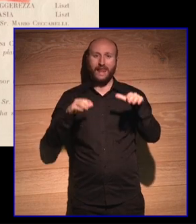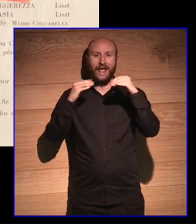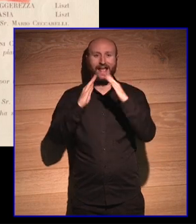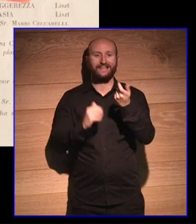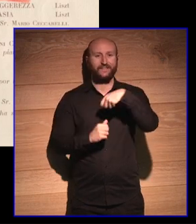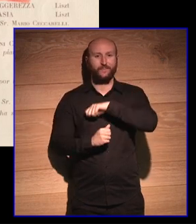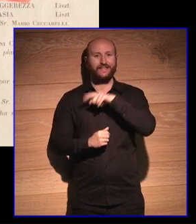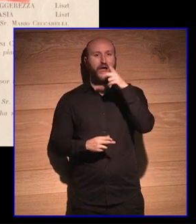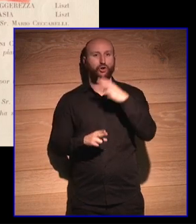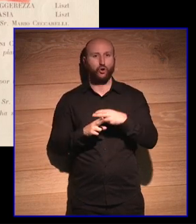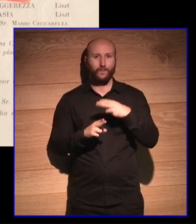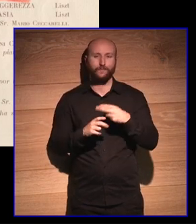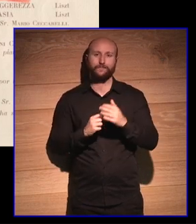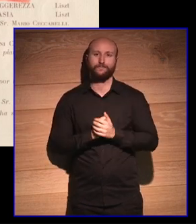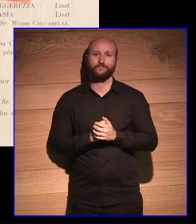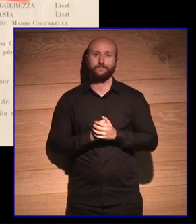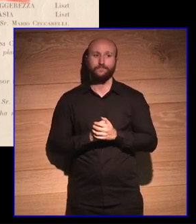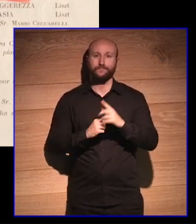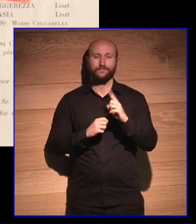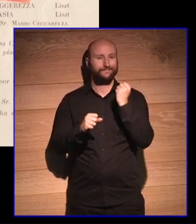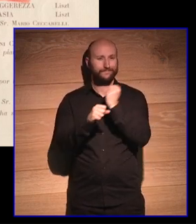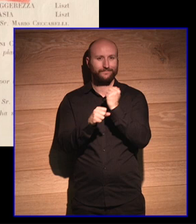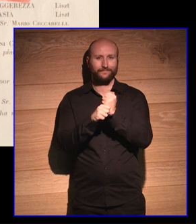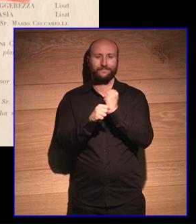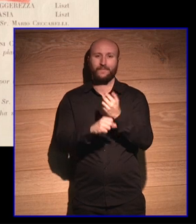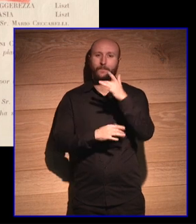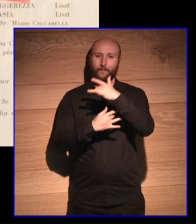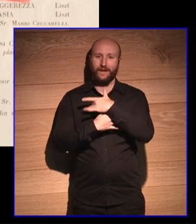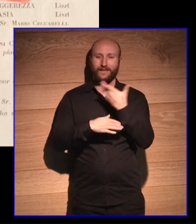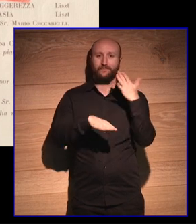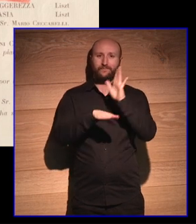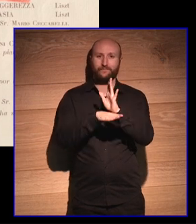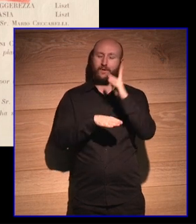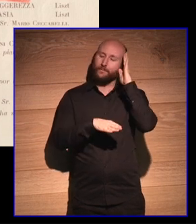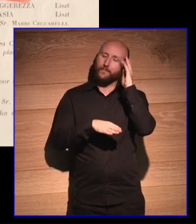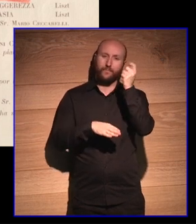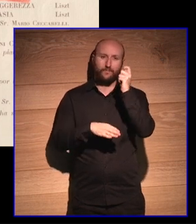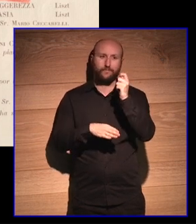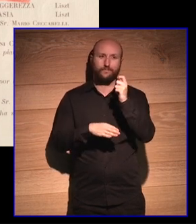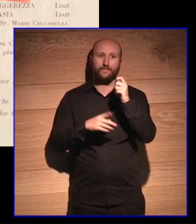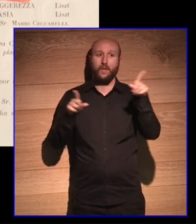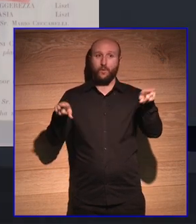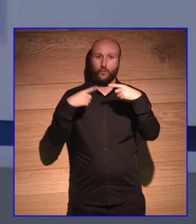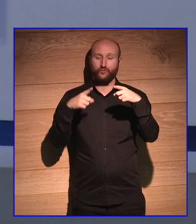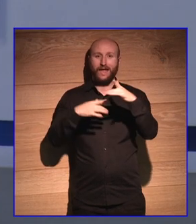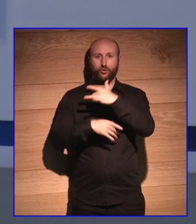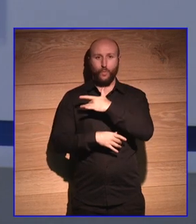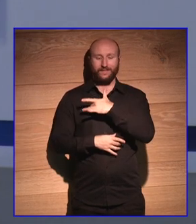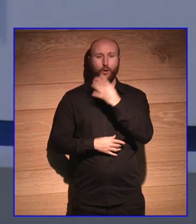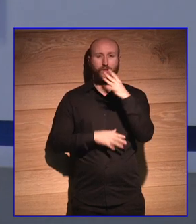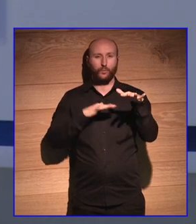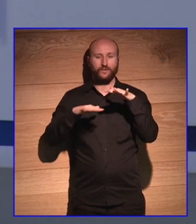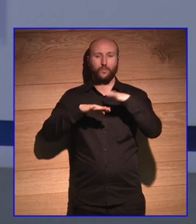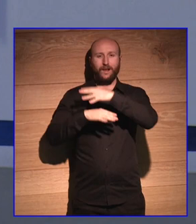roma en el que se estrenó el primer trabajo de maría de pablos como pensionada sonata romántica una obra en cuatro movimientos para